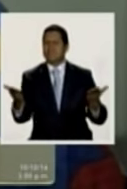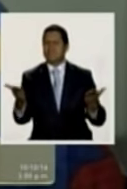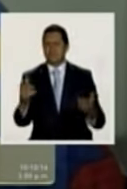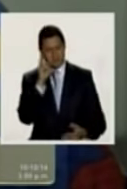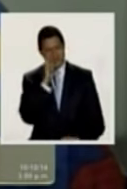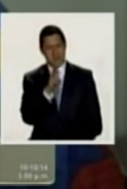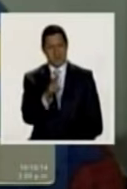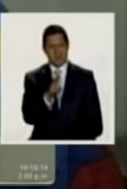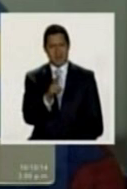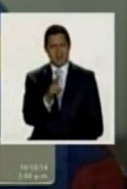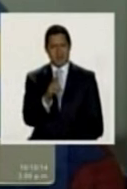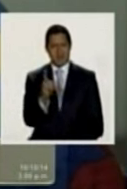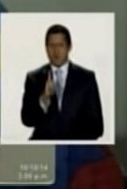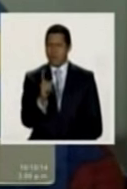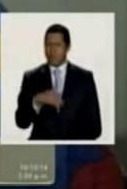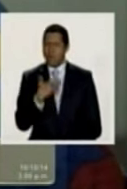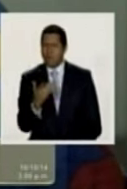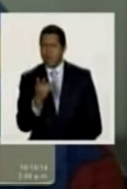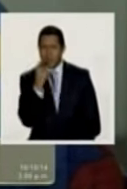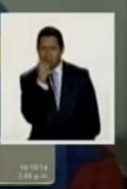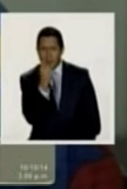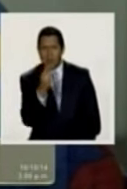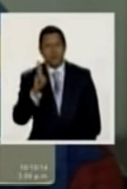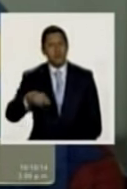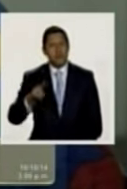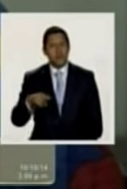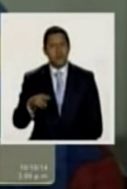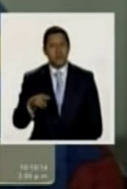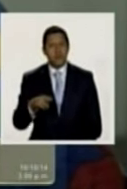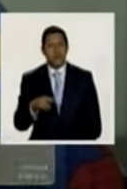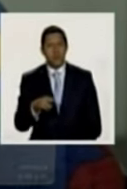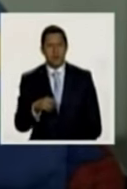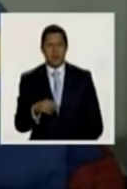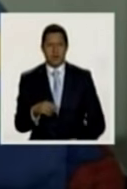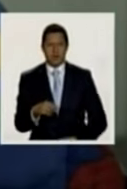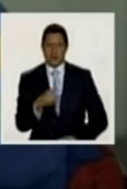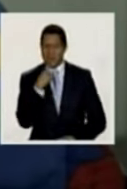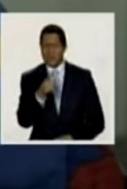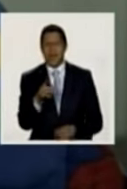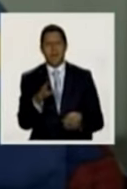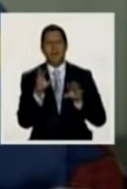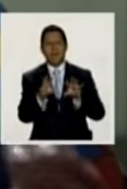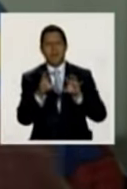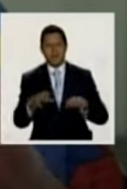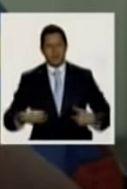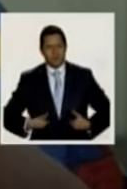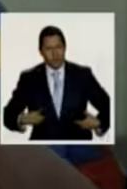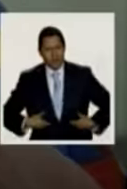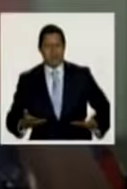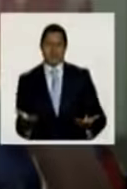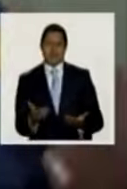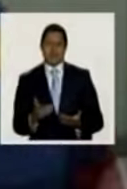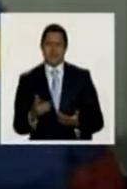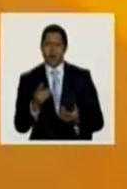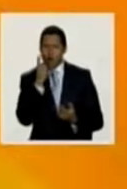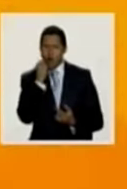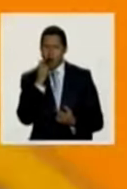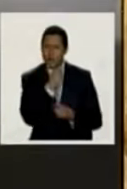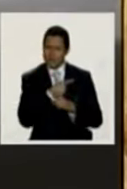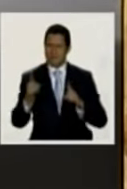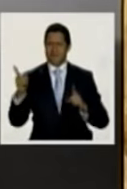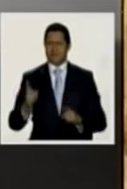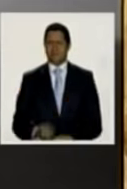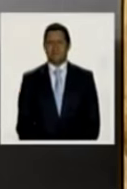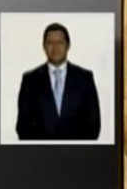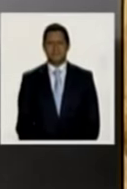tú lo veías y no te podías imaginar nunca. Lo chillaba, le hacía cosquillas. Un hombre completamente